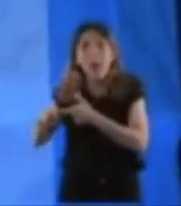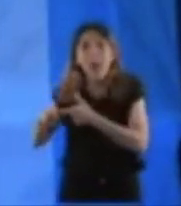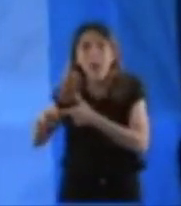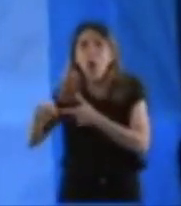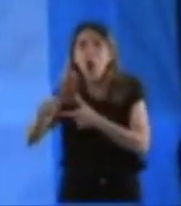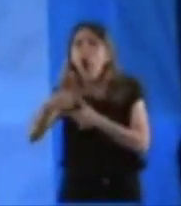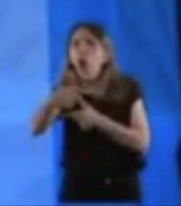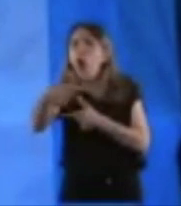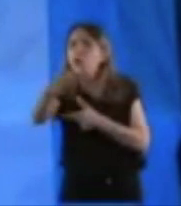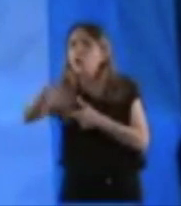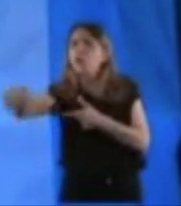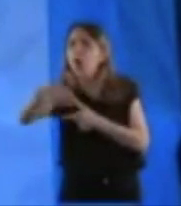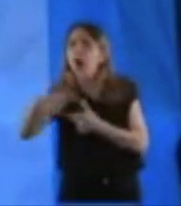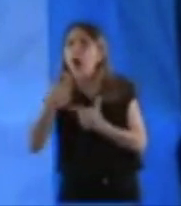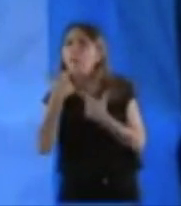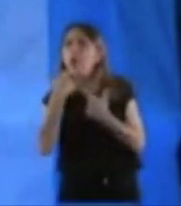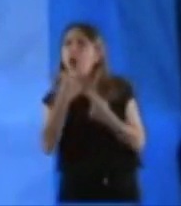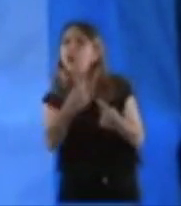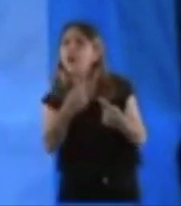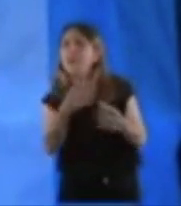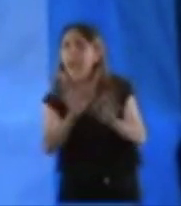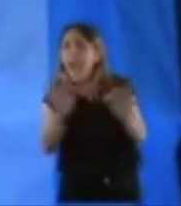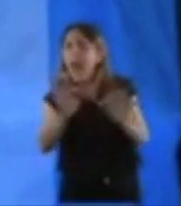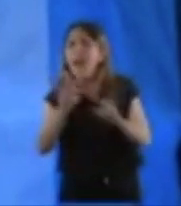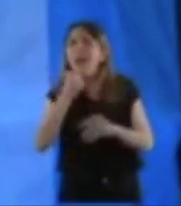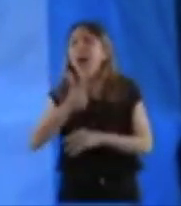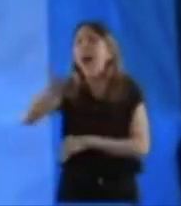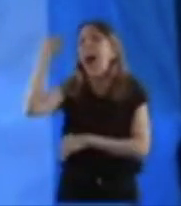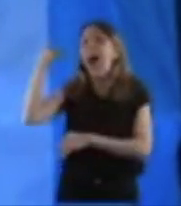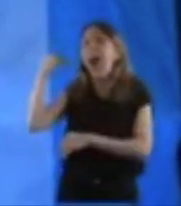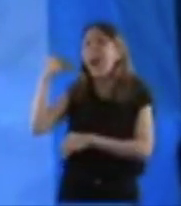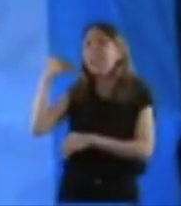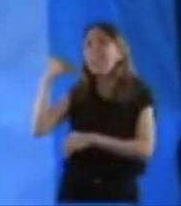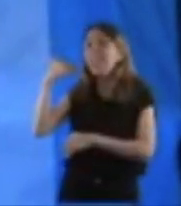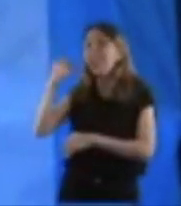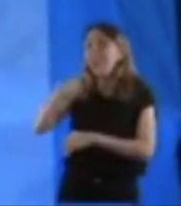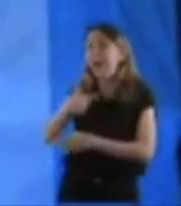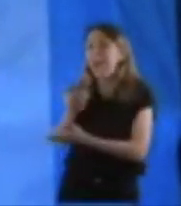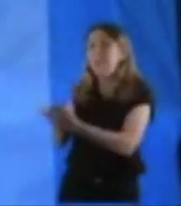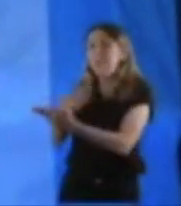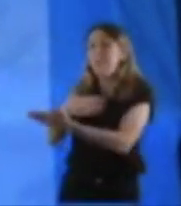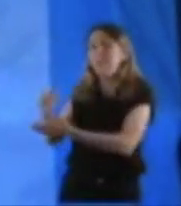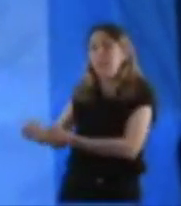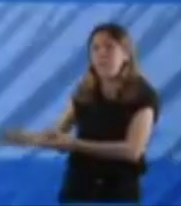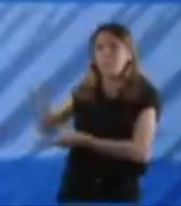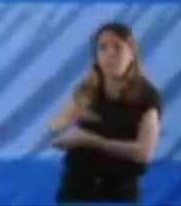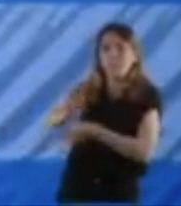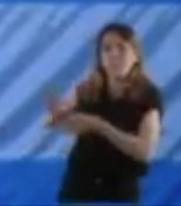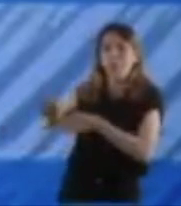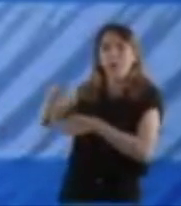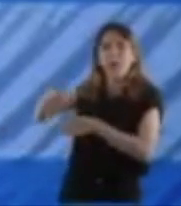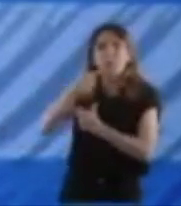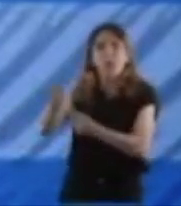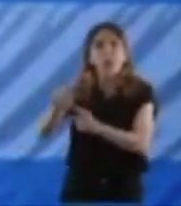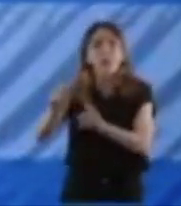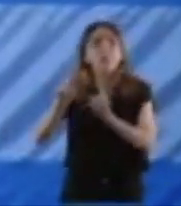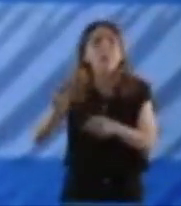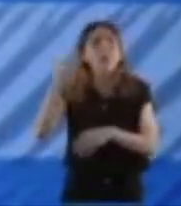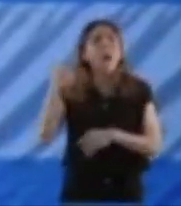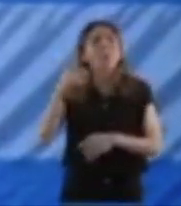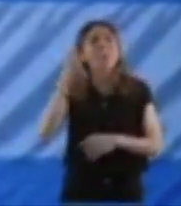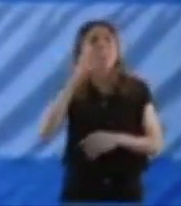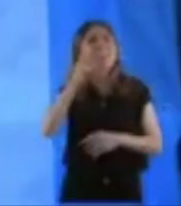ninguno salió a quejarse cuando nos endeudaban. Cuando Néstor Kirchner, que nuestro querido Alberto era su jefe de